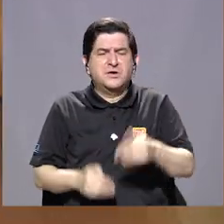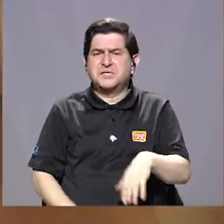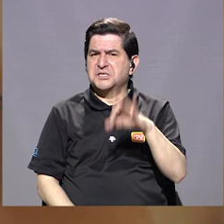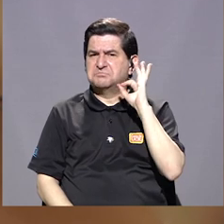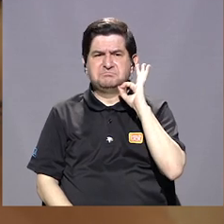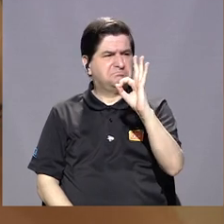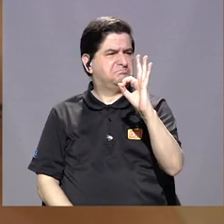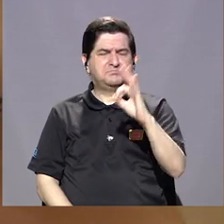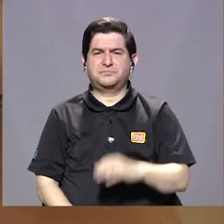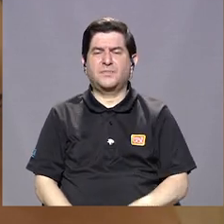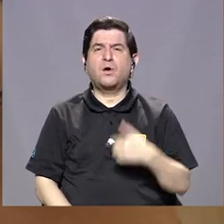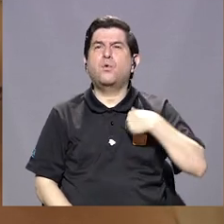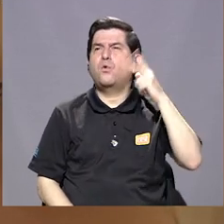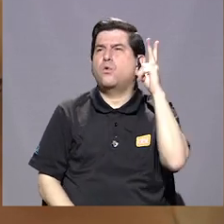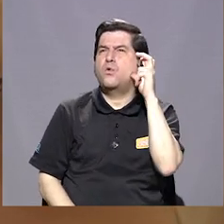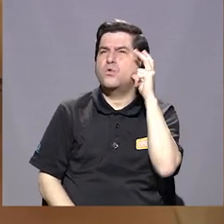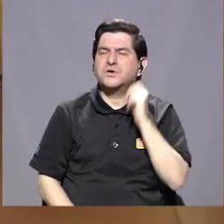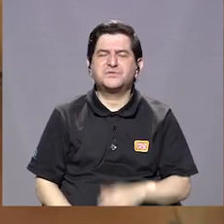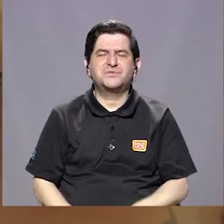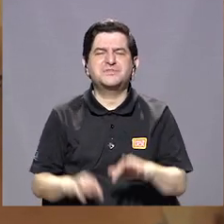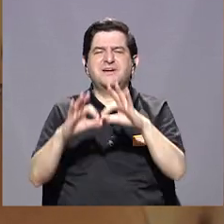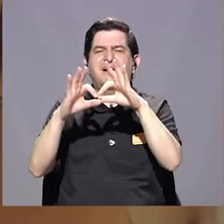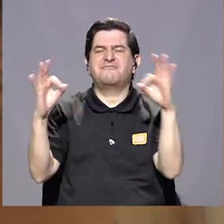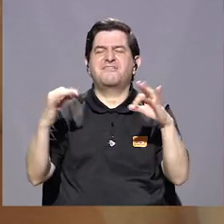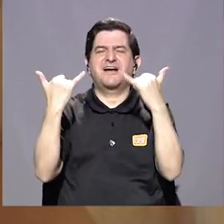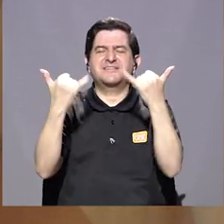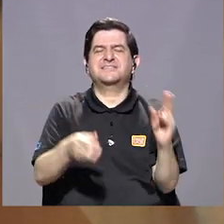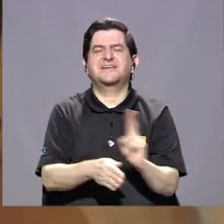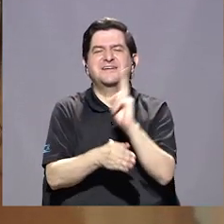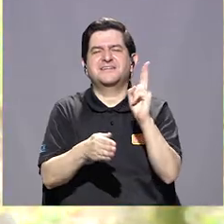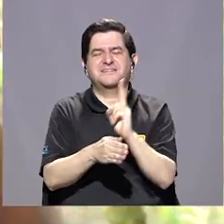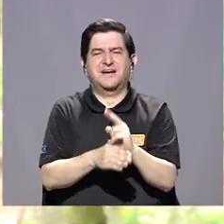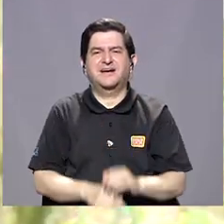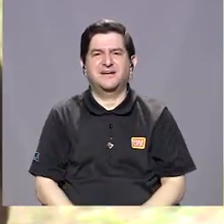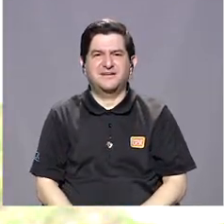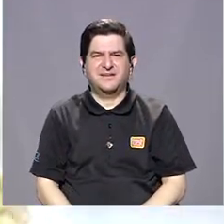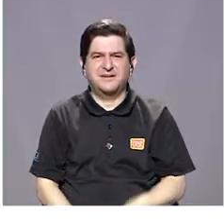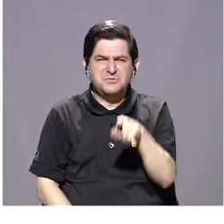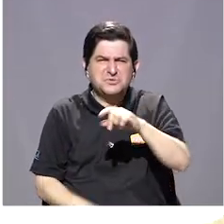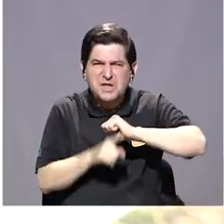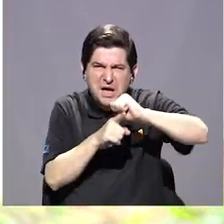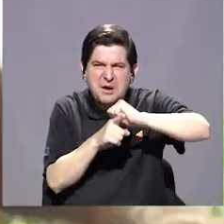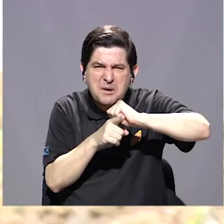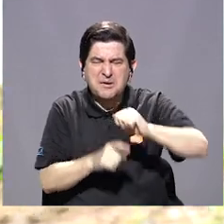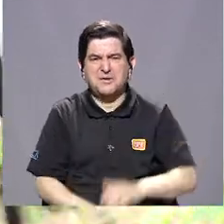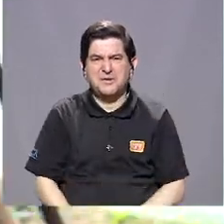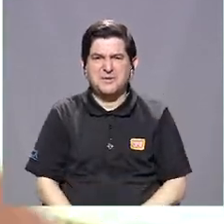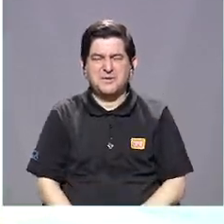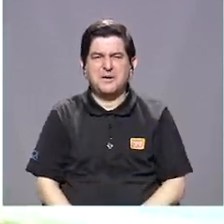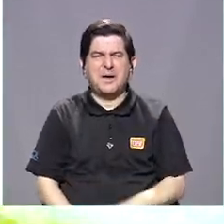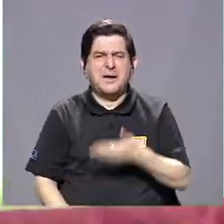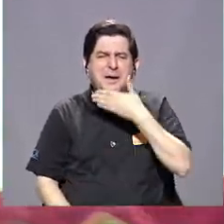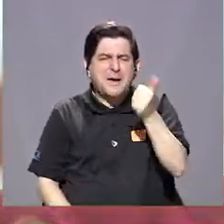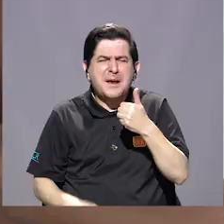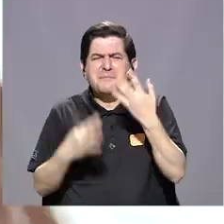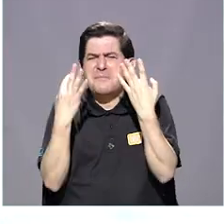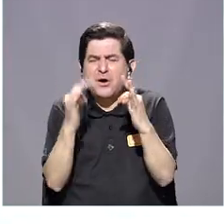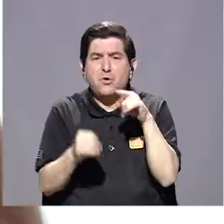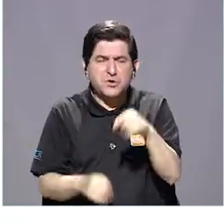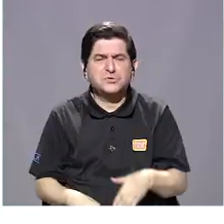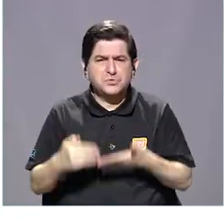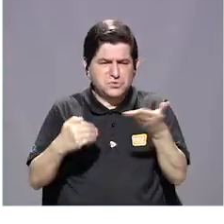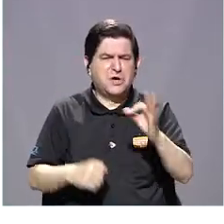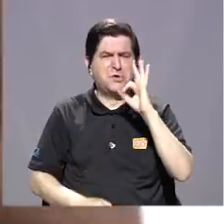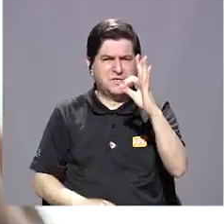bien? Uno escucha el cliché de que la gente dice, hey, entrene, haga el mejor esfuerzo. Si usted hace las